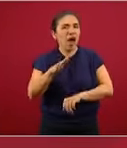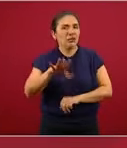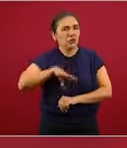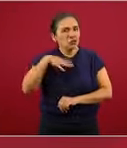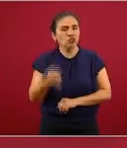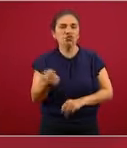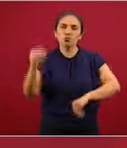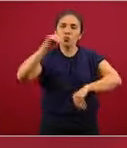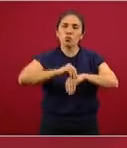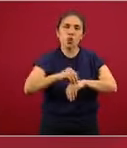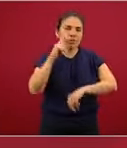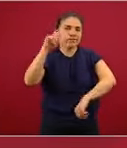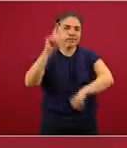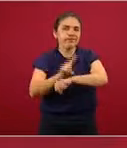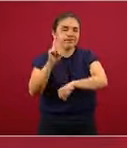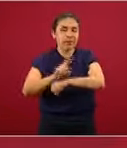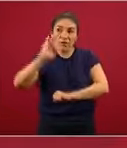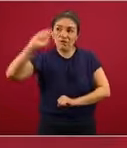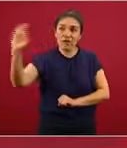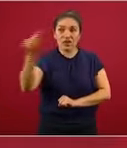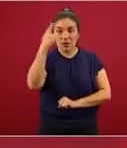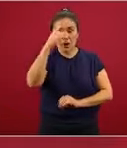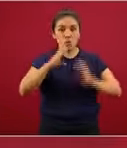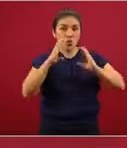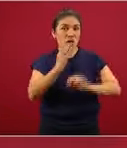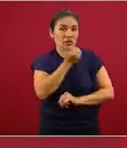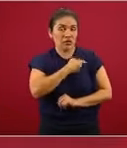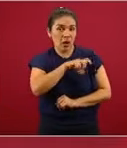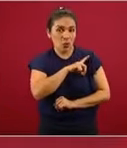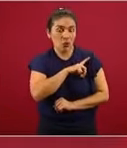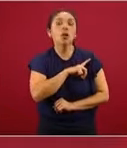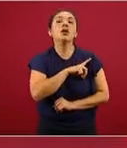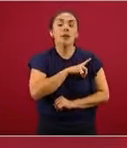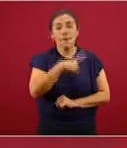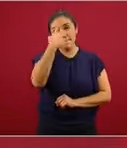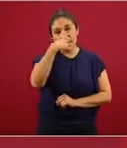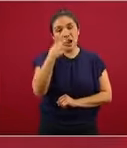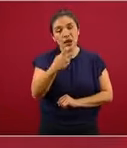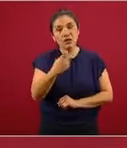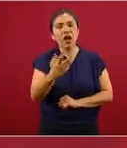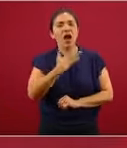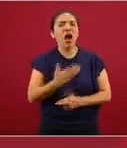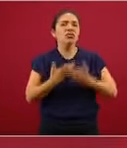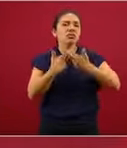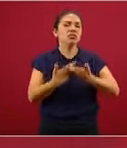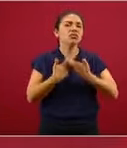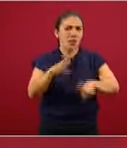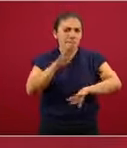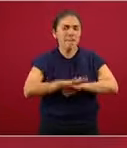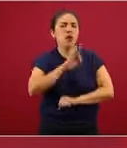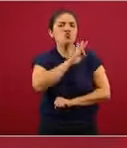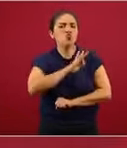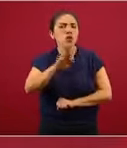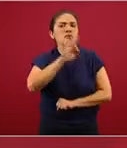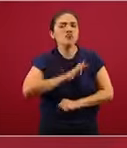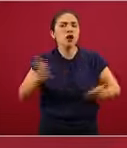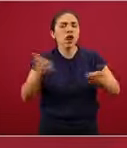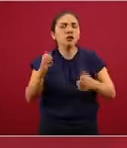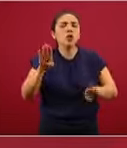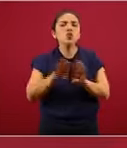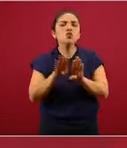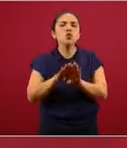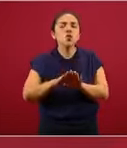sistema sanitario federal, el sistema federal sanitario, para tener la suficiente capacidad en términos del